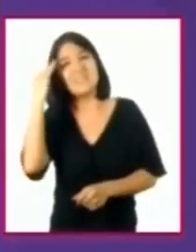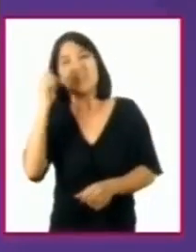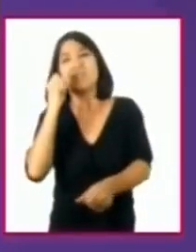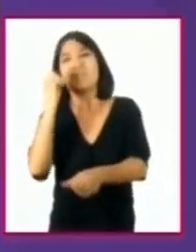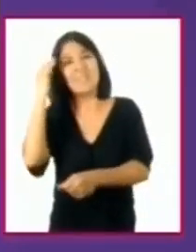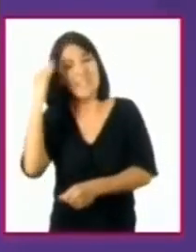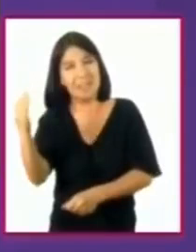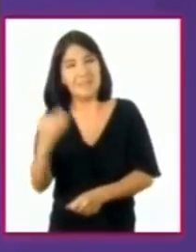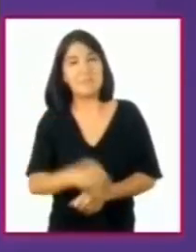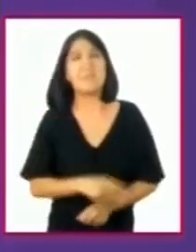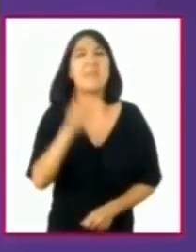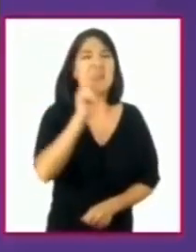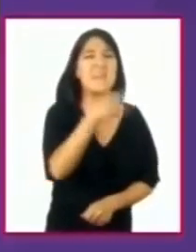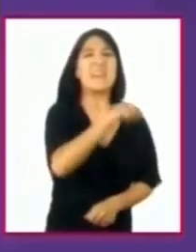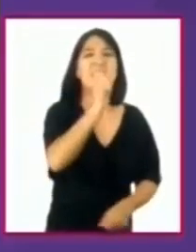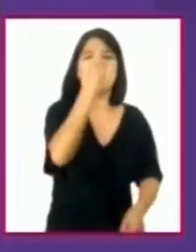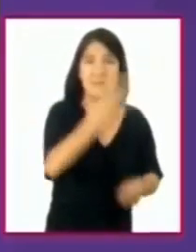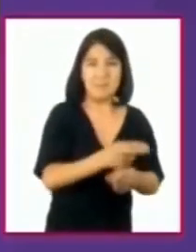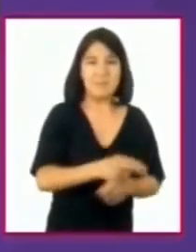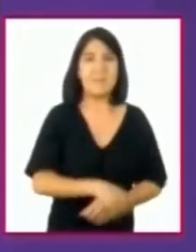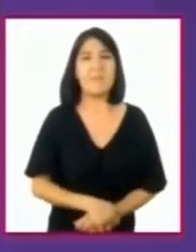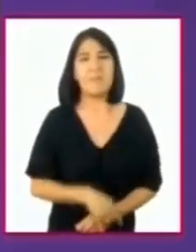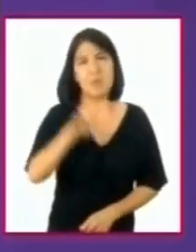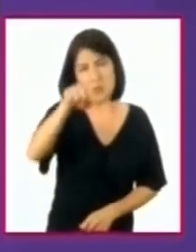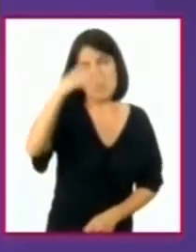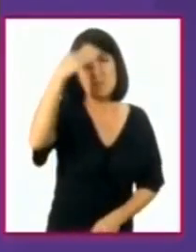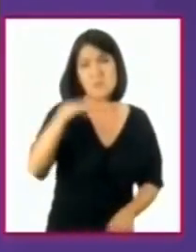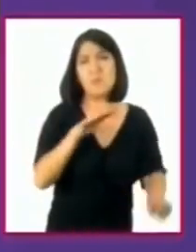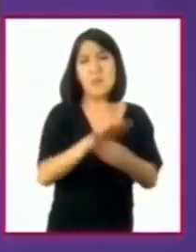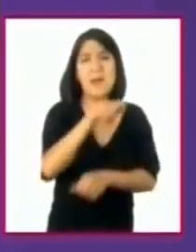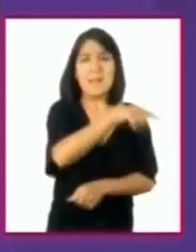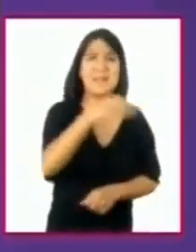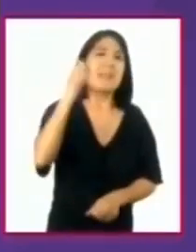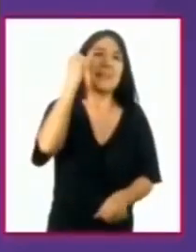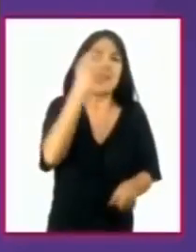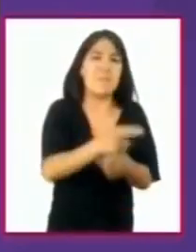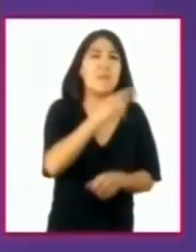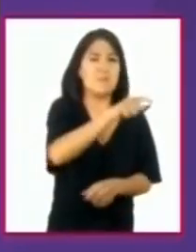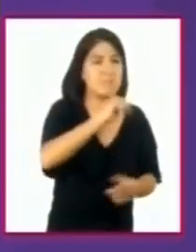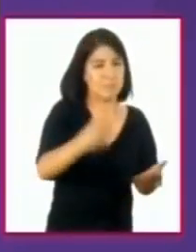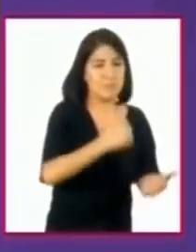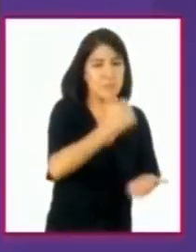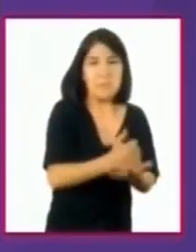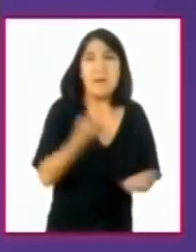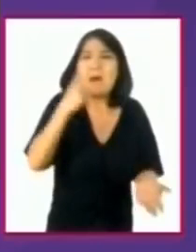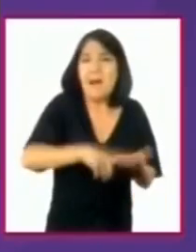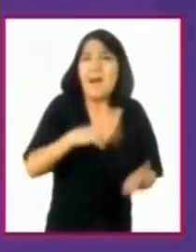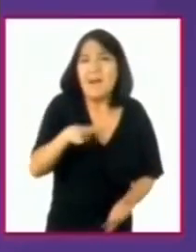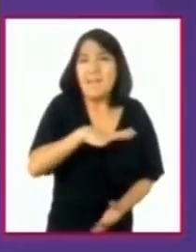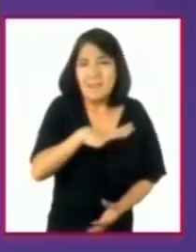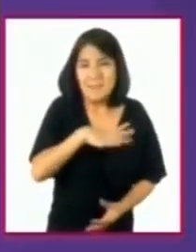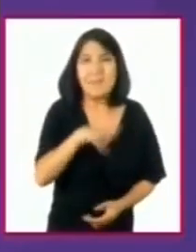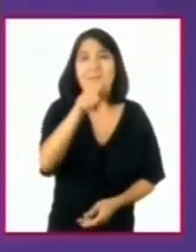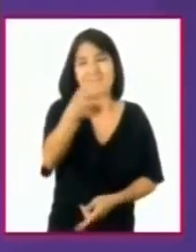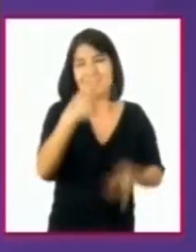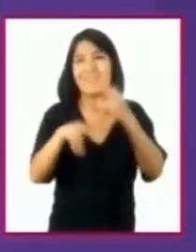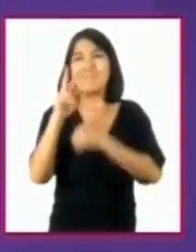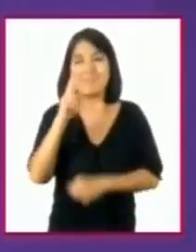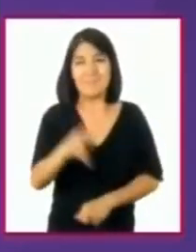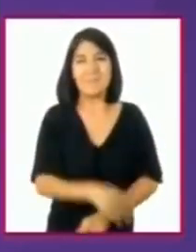aproximación al clásico temprano. ¿Sabes cuáles fueron y cómo eran sus principales ciudades? Te invito a conocerlas.